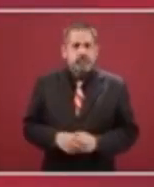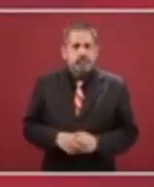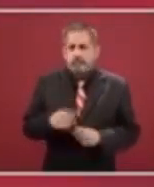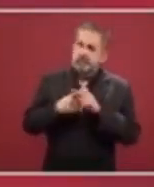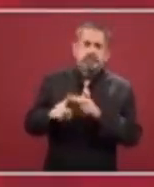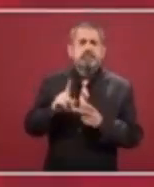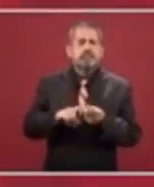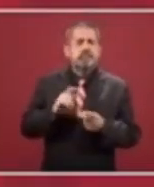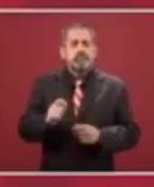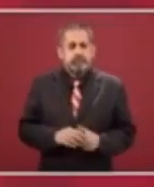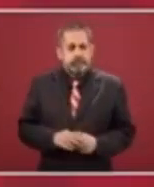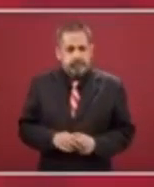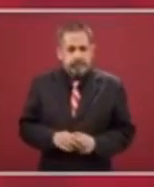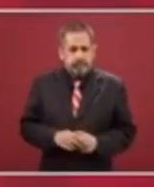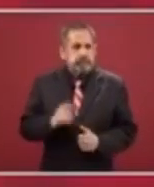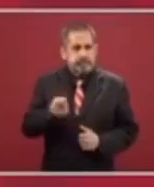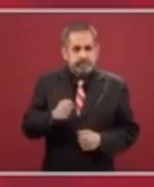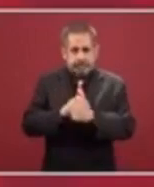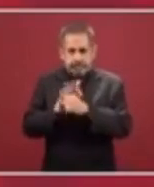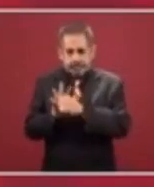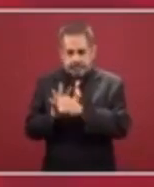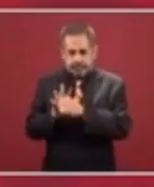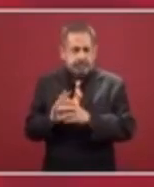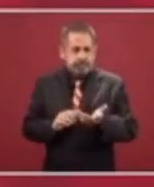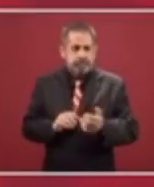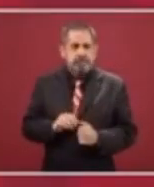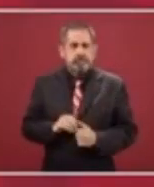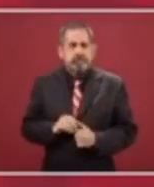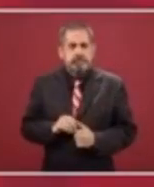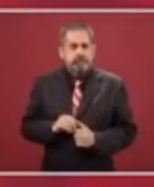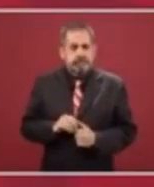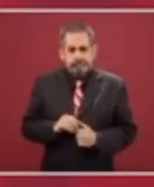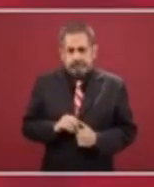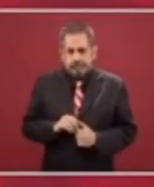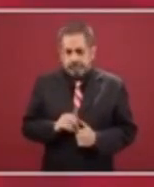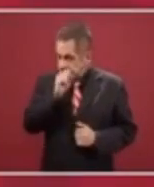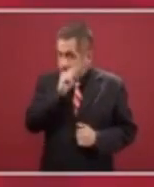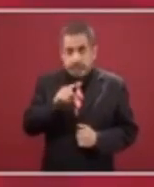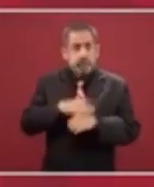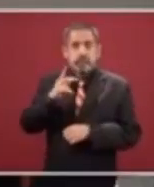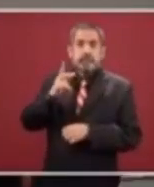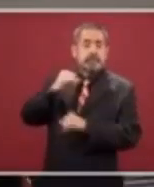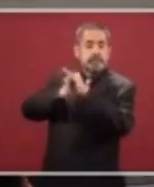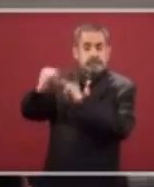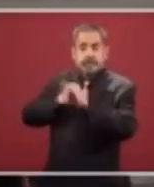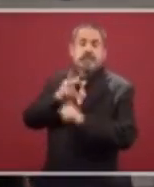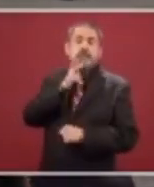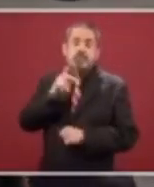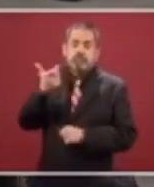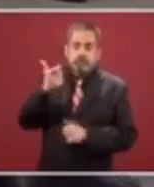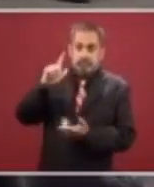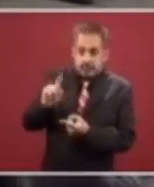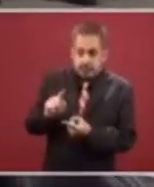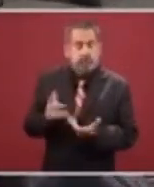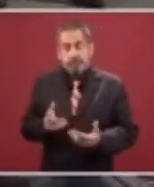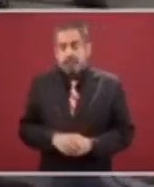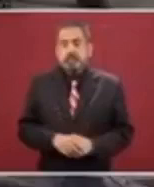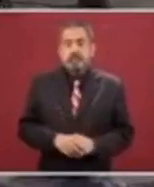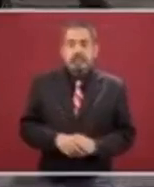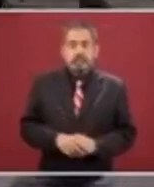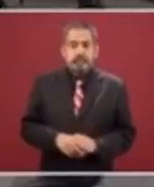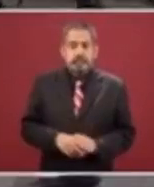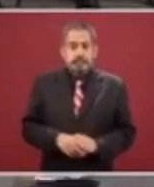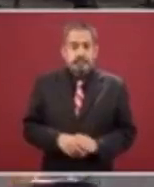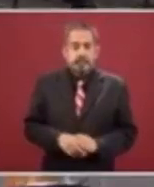que se origina por el coronavirus y también por la caída en el precio del petróleo.